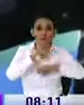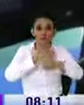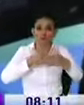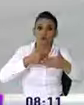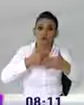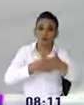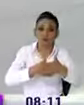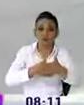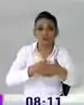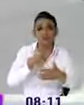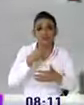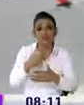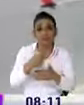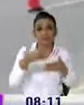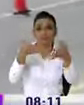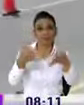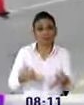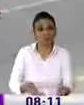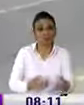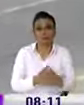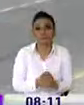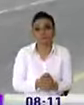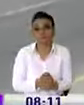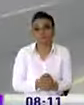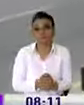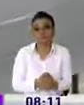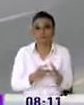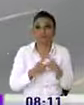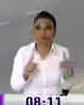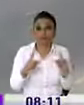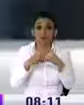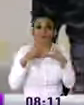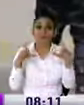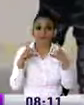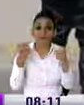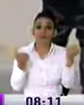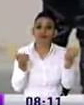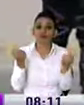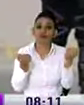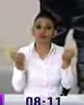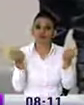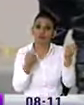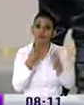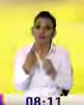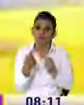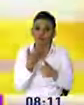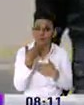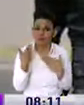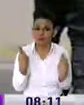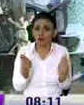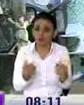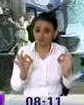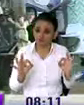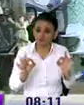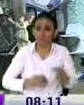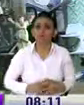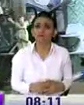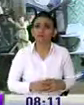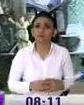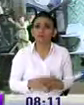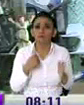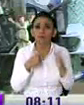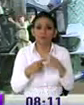reflejando cifras altas de incumplimiento. Pese a ello, el gremio de choferes insiste en que las mejoras son palpables. En lo que